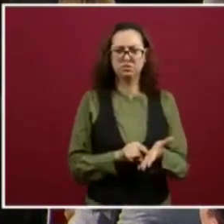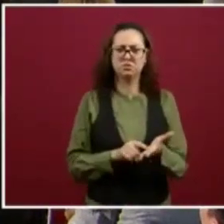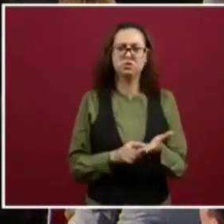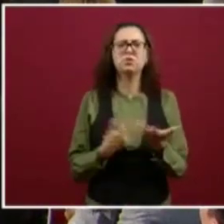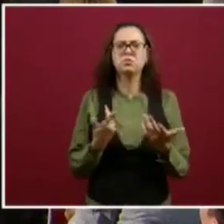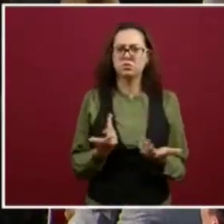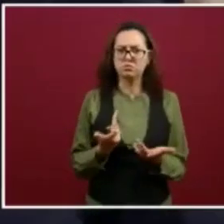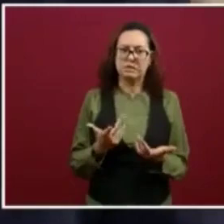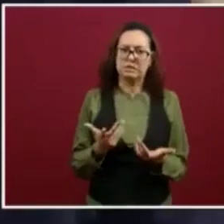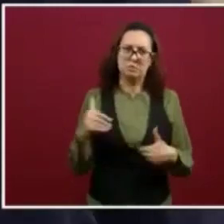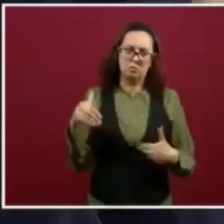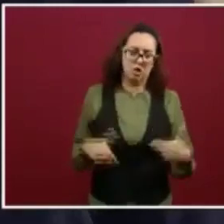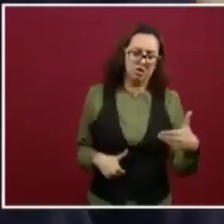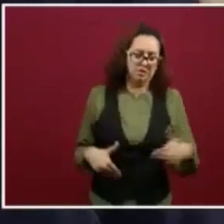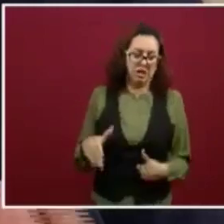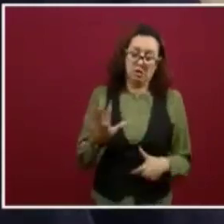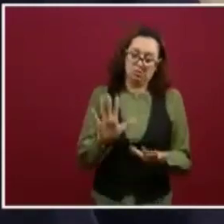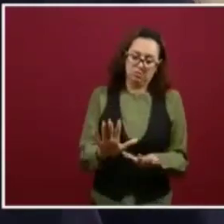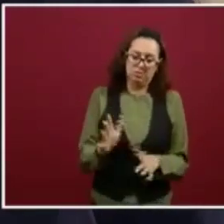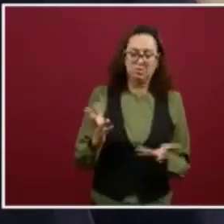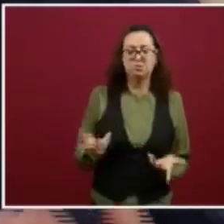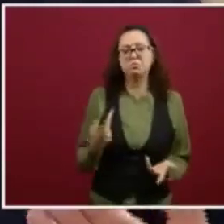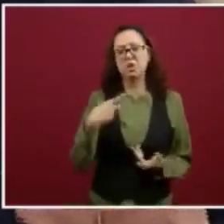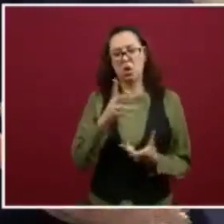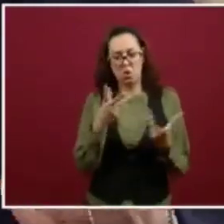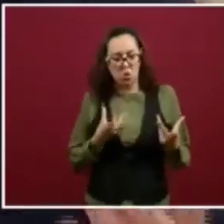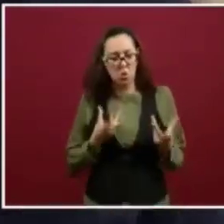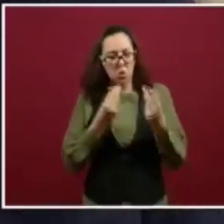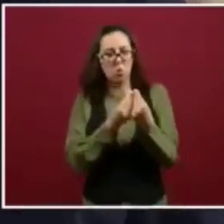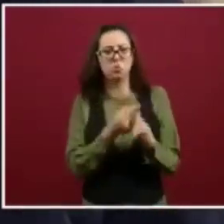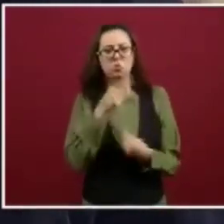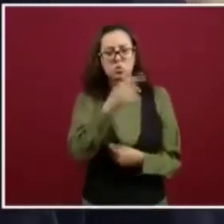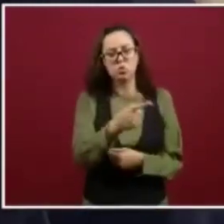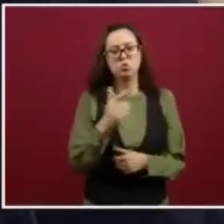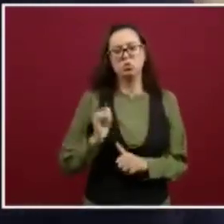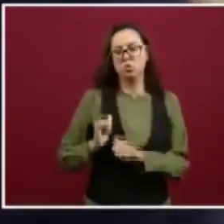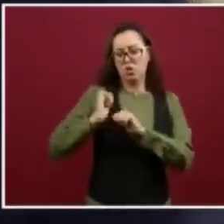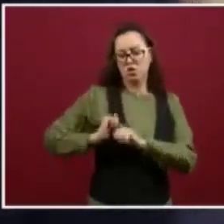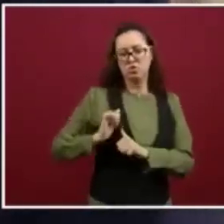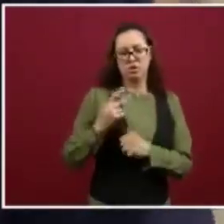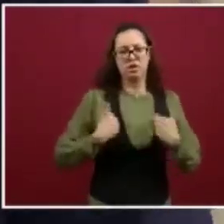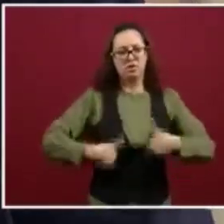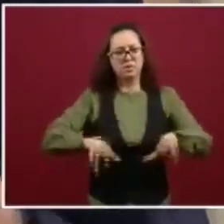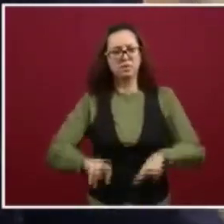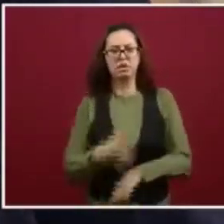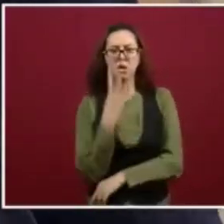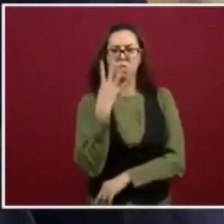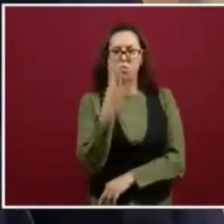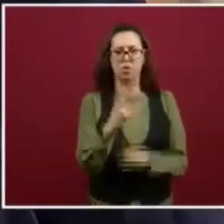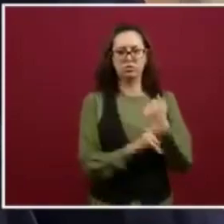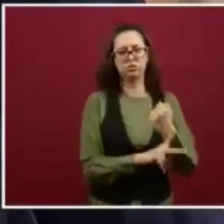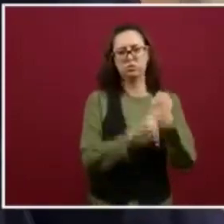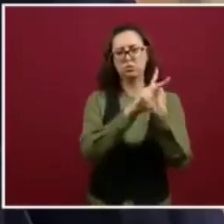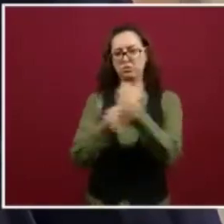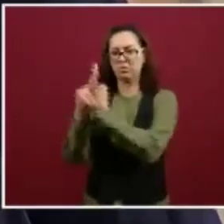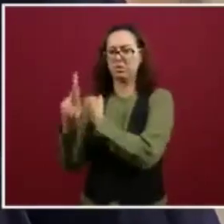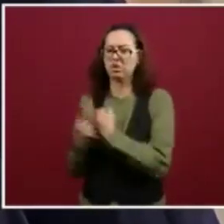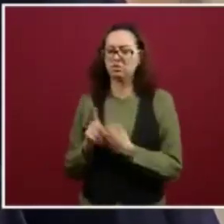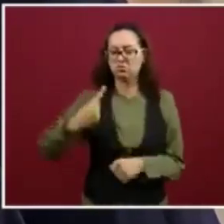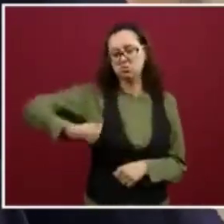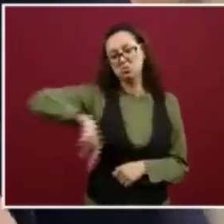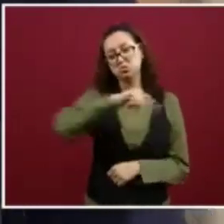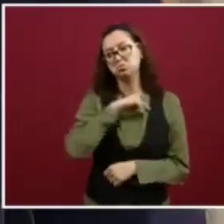modestia, pero en la conjunción con su canciller, con los cancilleres de los 4 países, consideramos que esta propuesta es